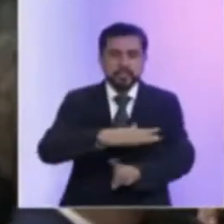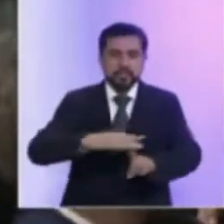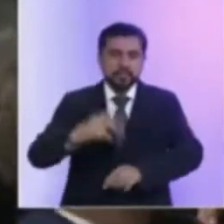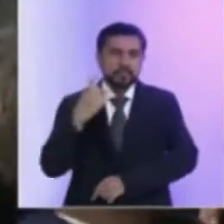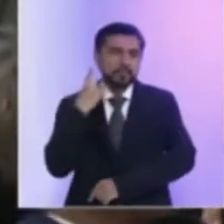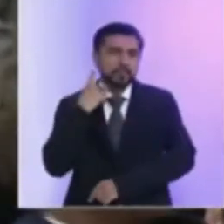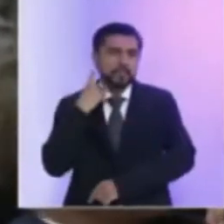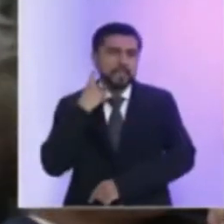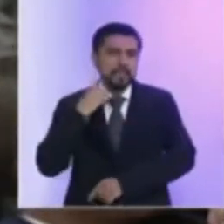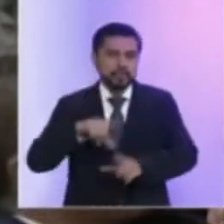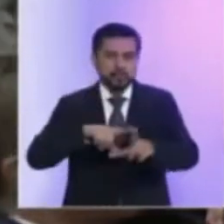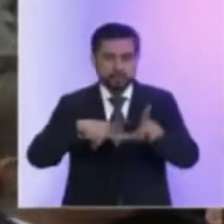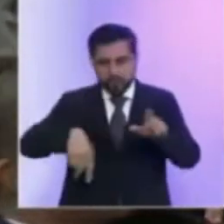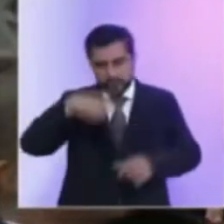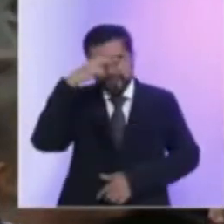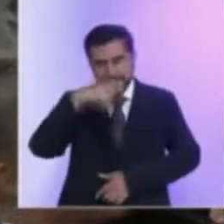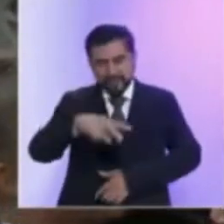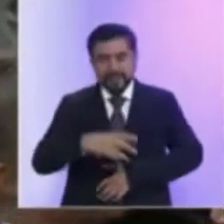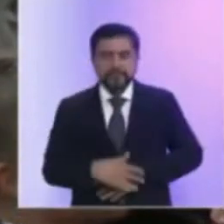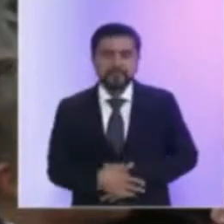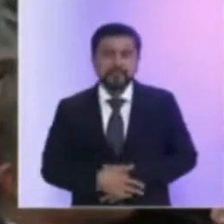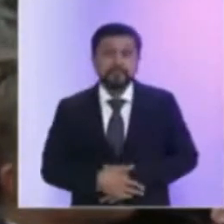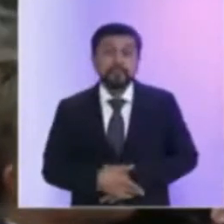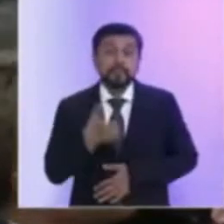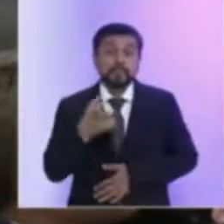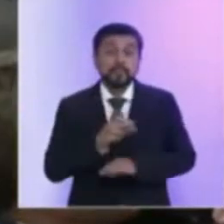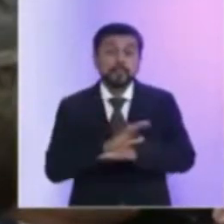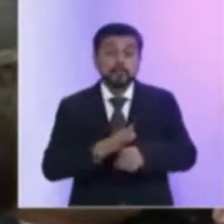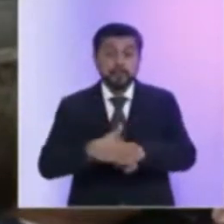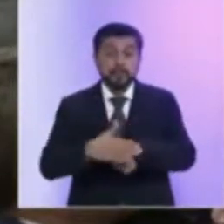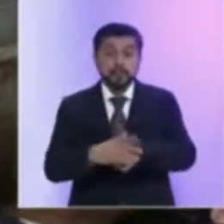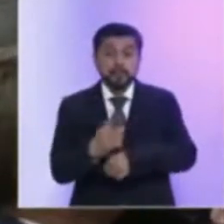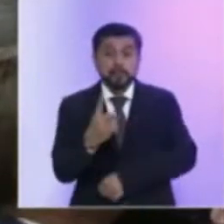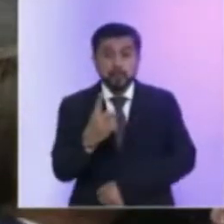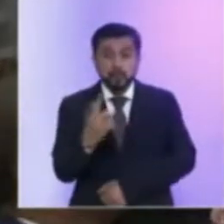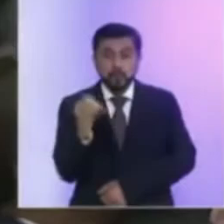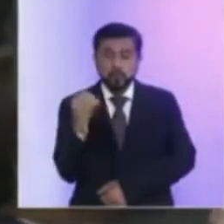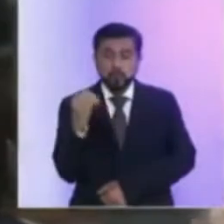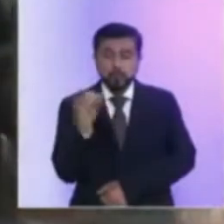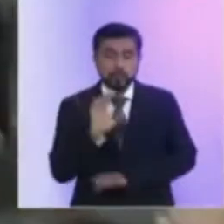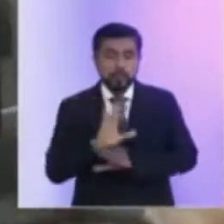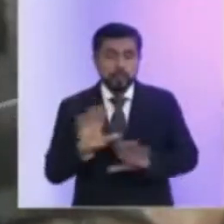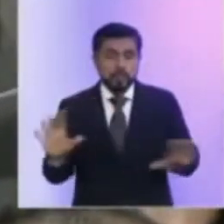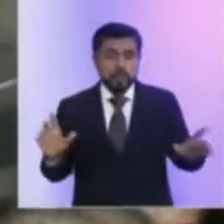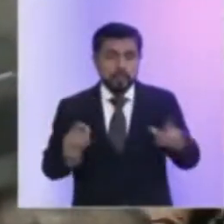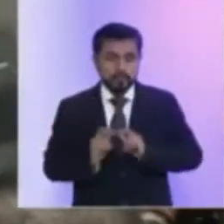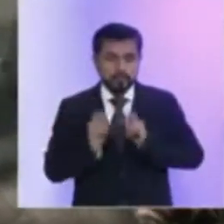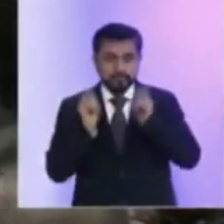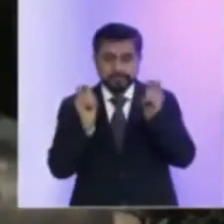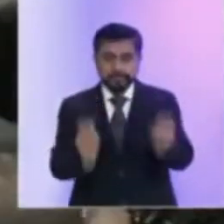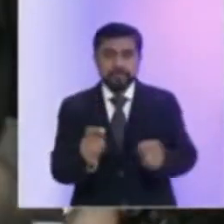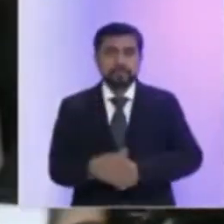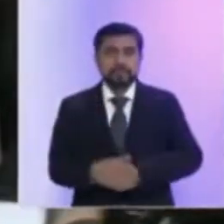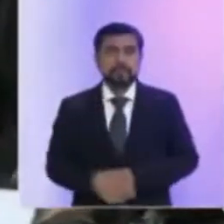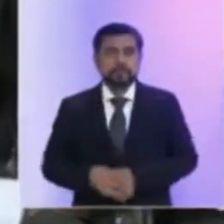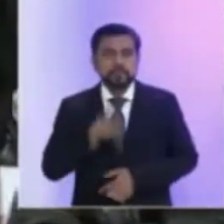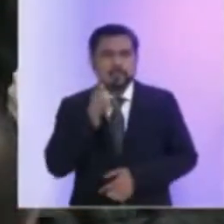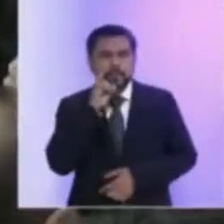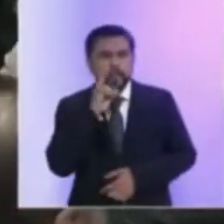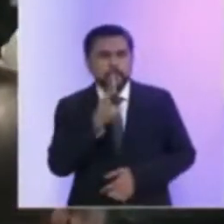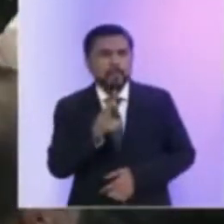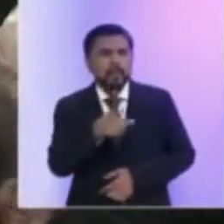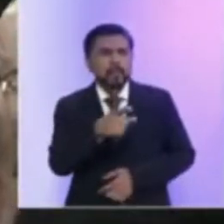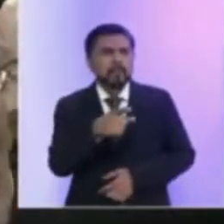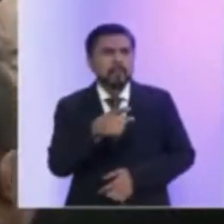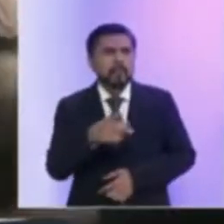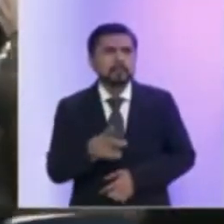este momento y lo que será a partir del próximo 1 de octubre. Vemos del mismo lado donde se encuentran, ahí vemos a